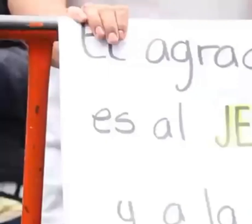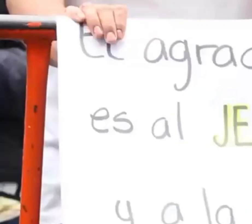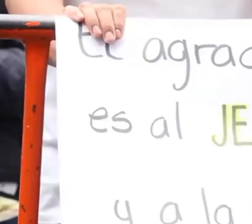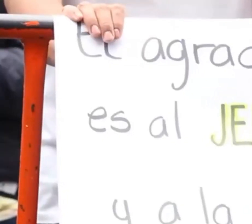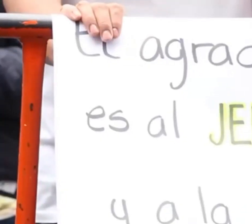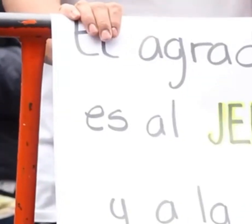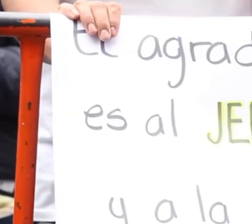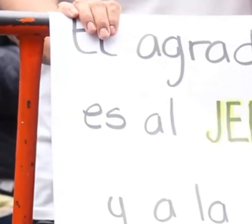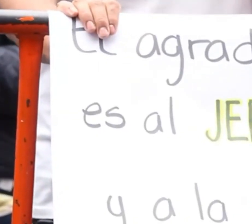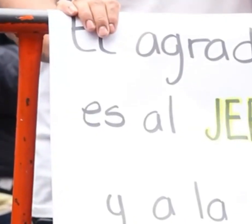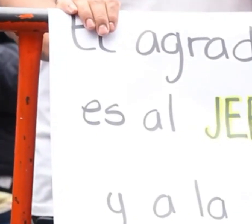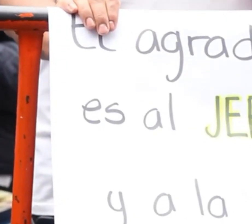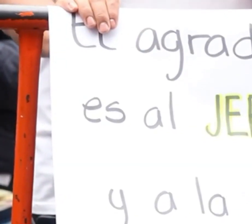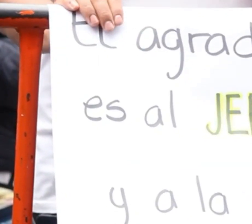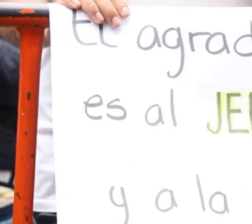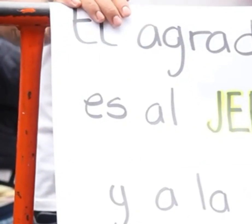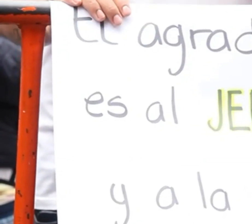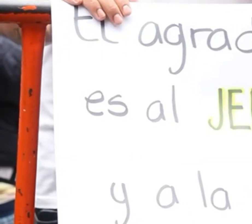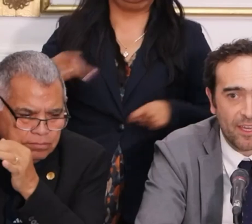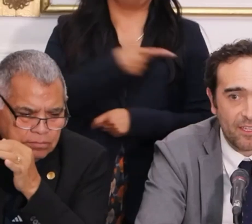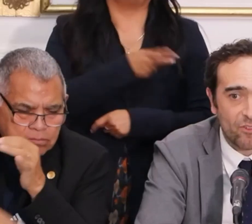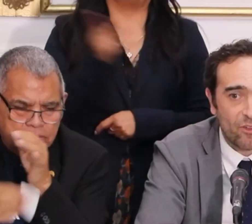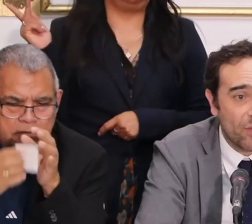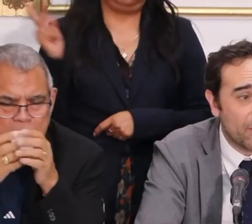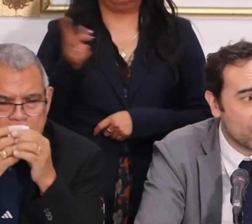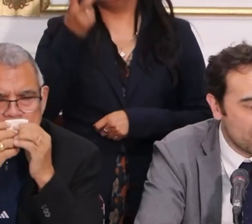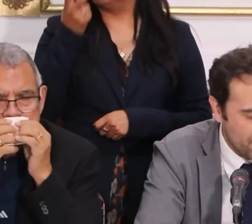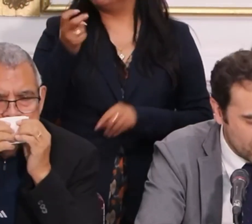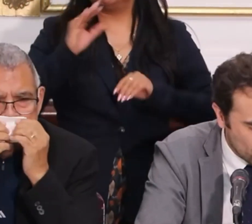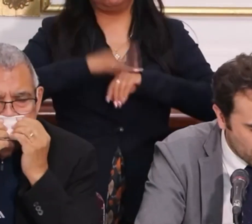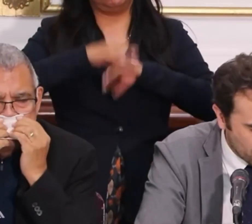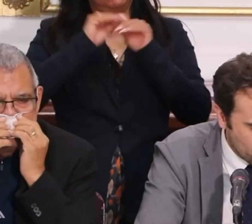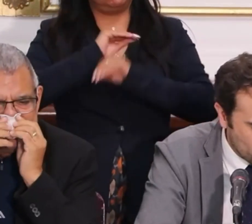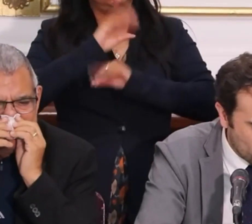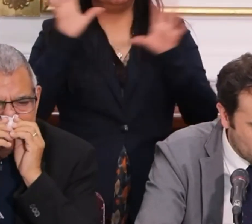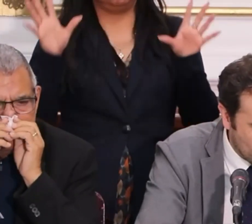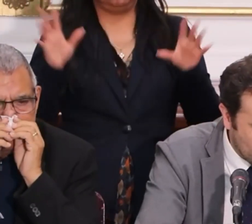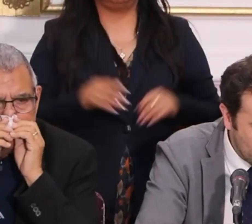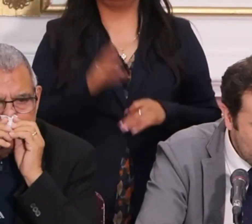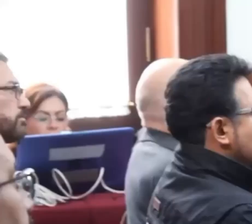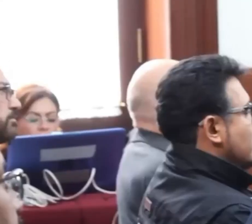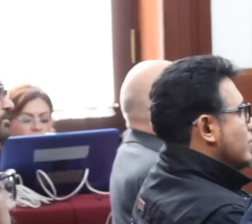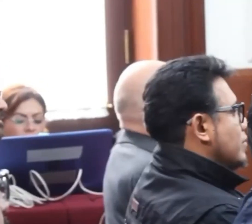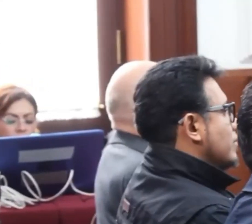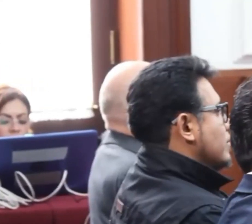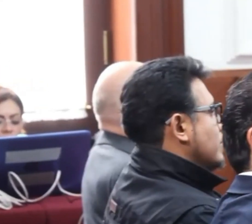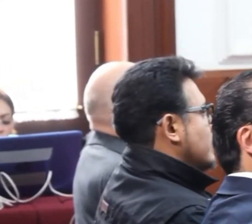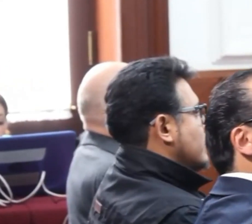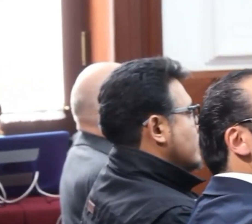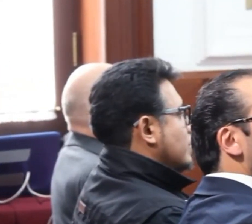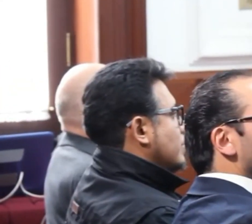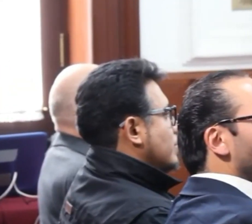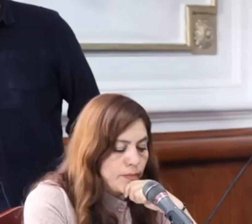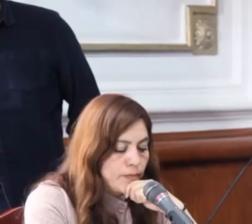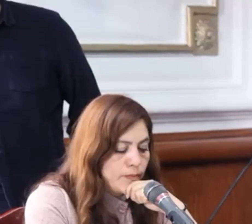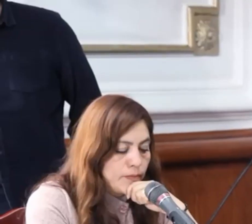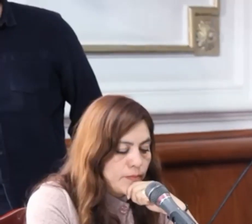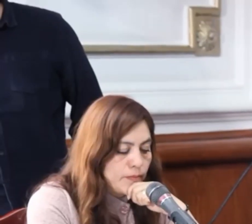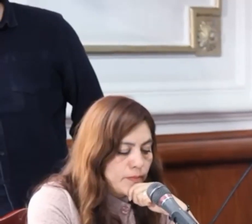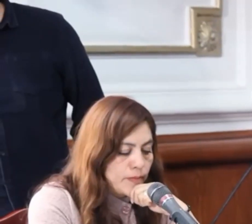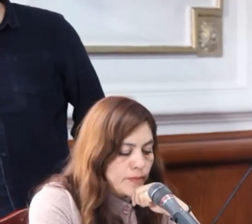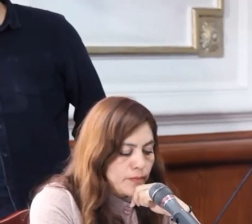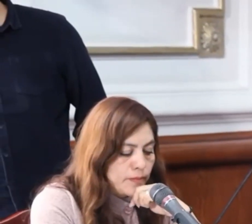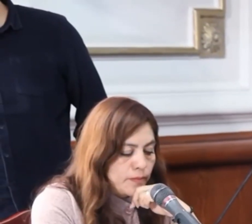de todo, primero a los pobres. Me parece que fue claridad y eso es lo que vemos en la infraestructura que se construyó en la ciudad. El encuentro se realizó el 23